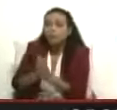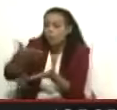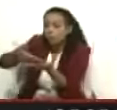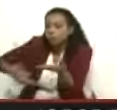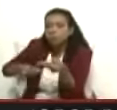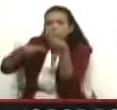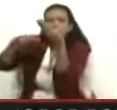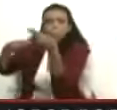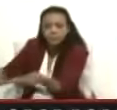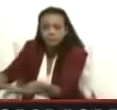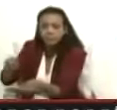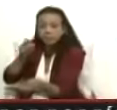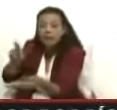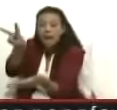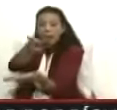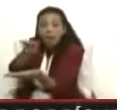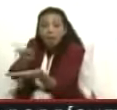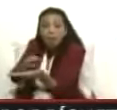para